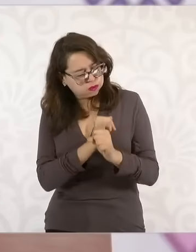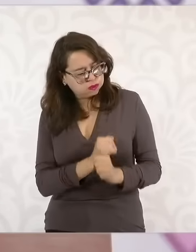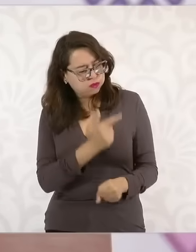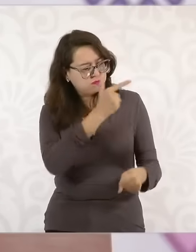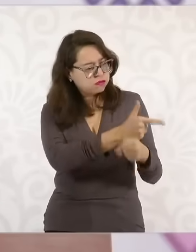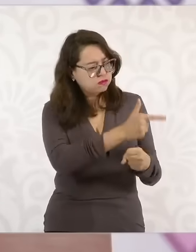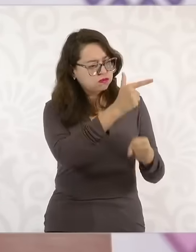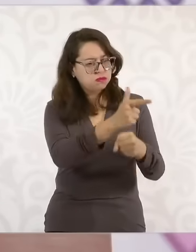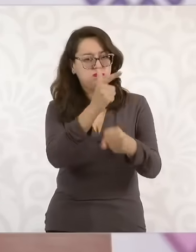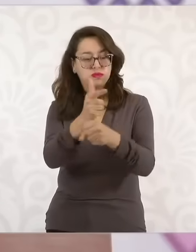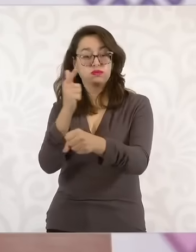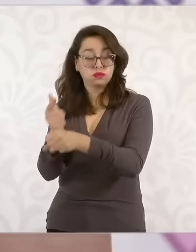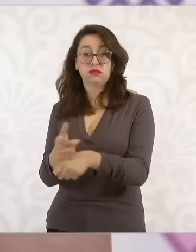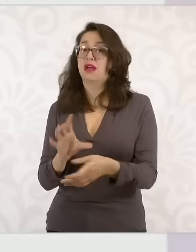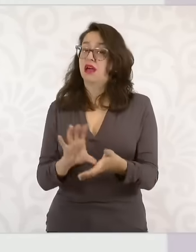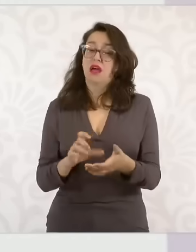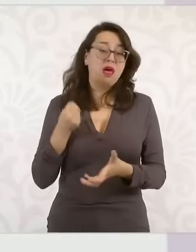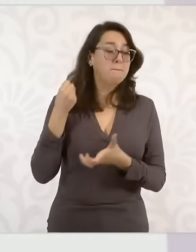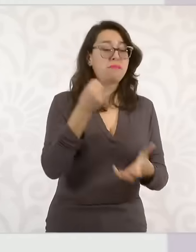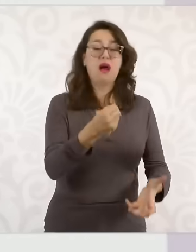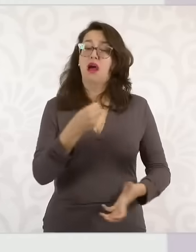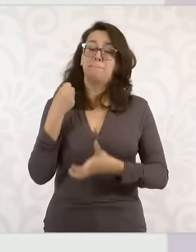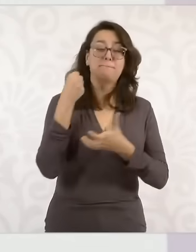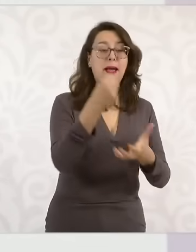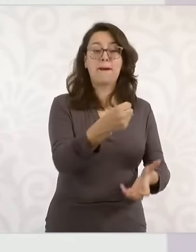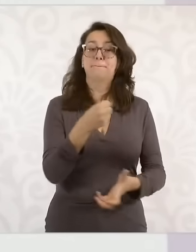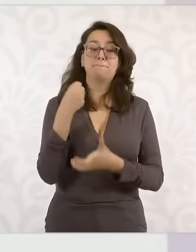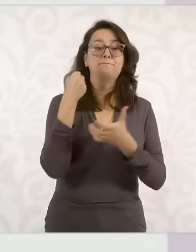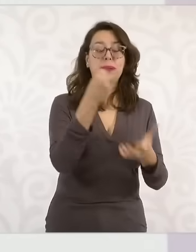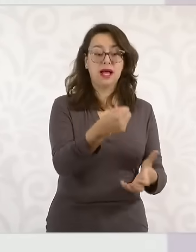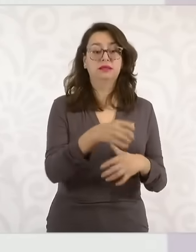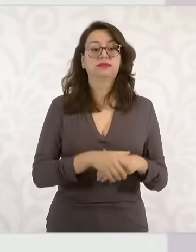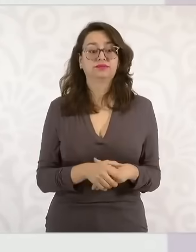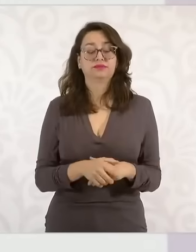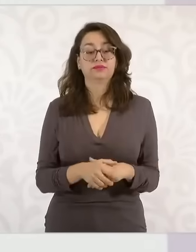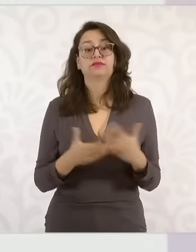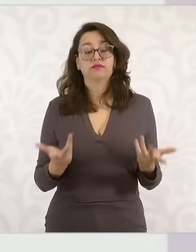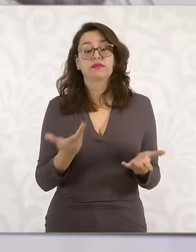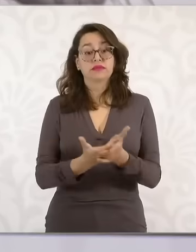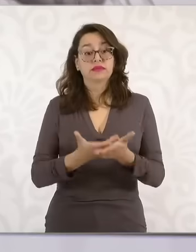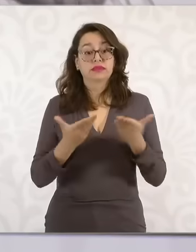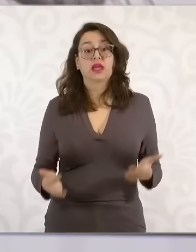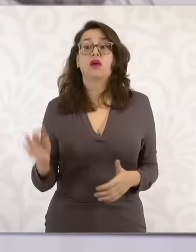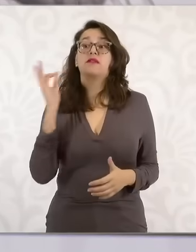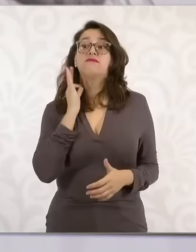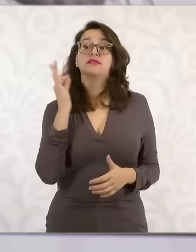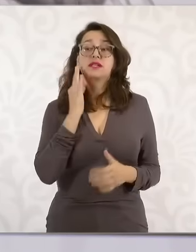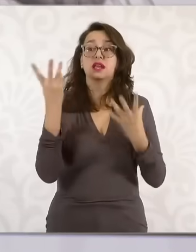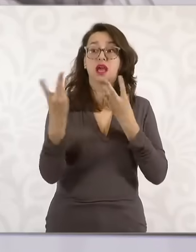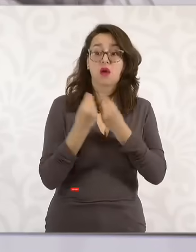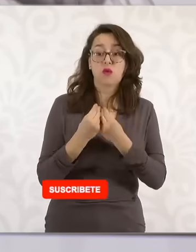dedicado muchos recursos y ahora con la coordinación de la Fiscalía va a ser todavía mayor.